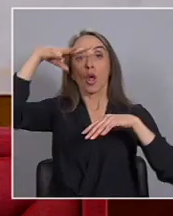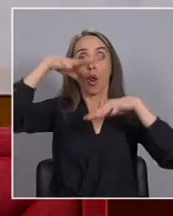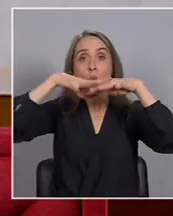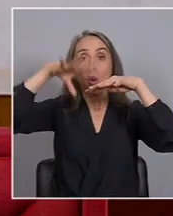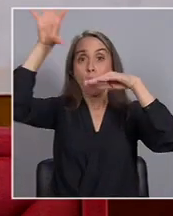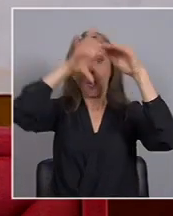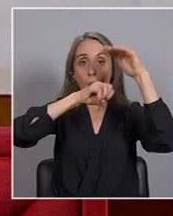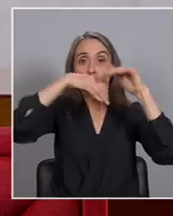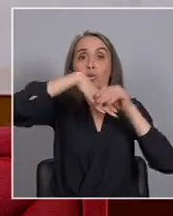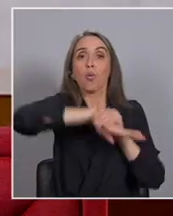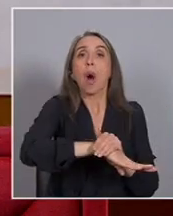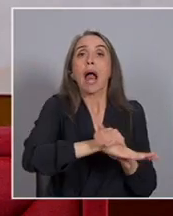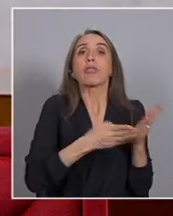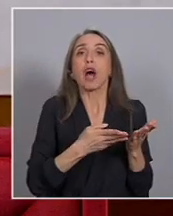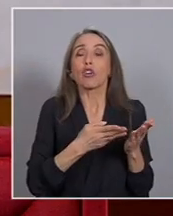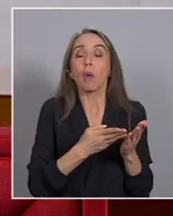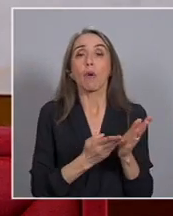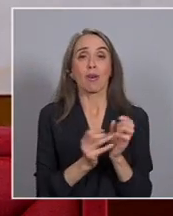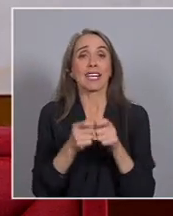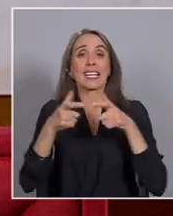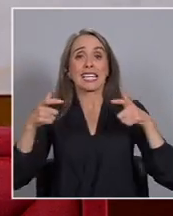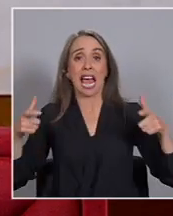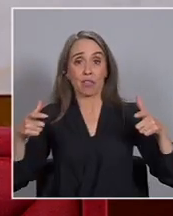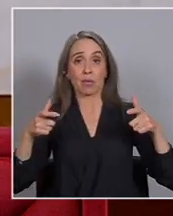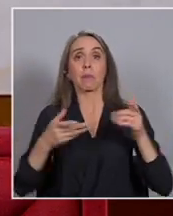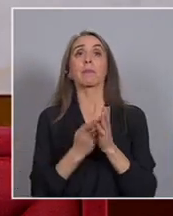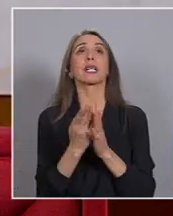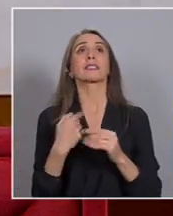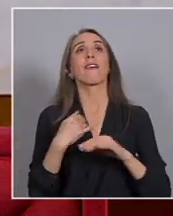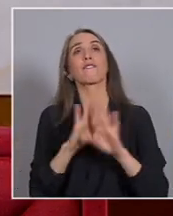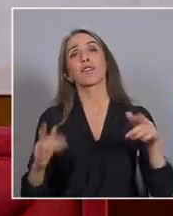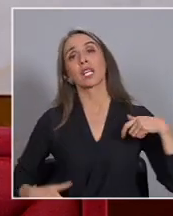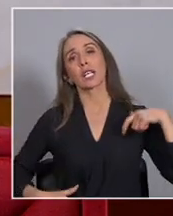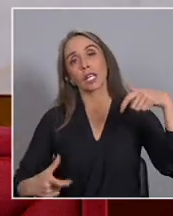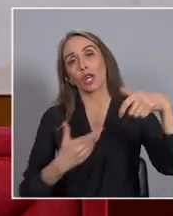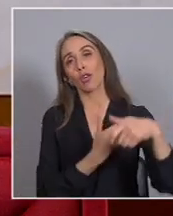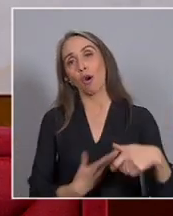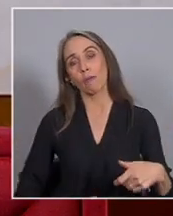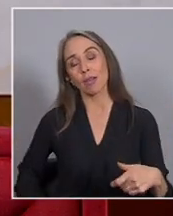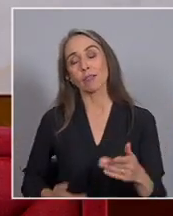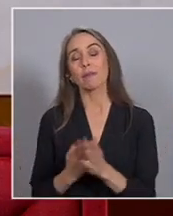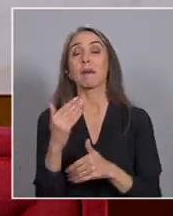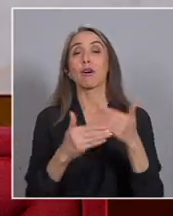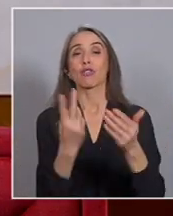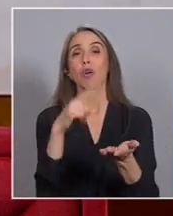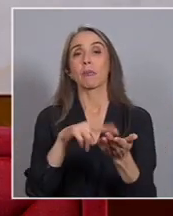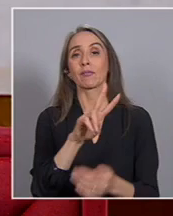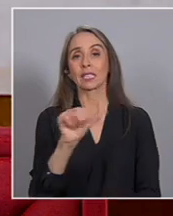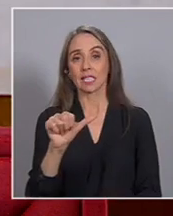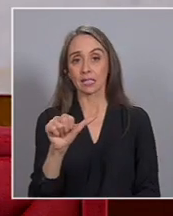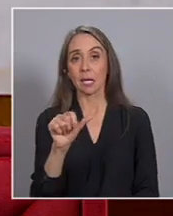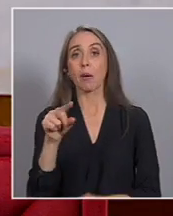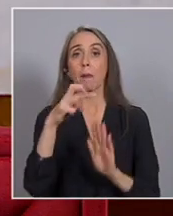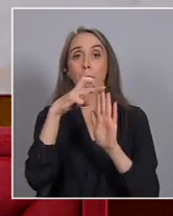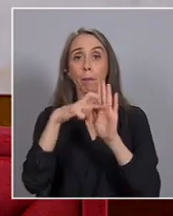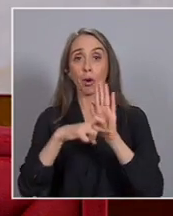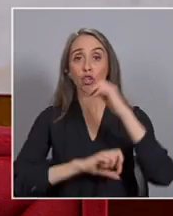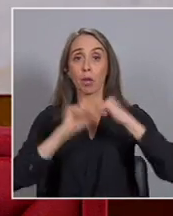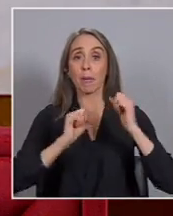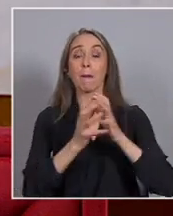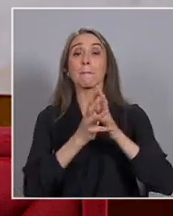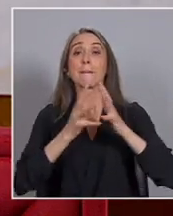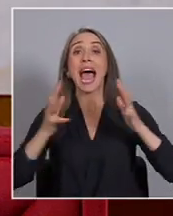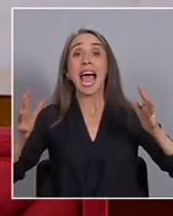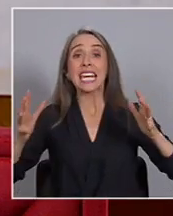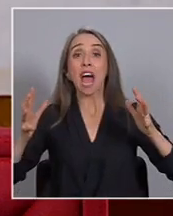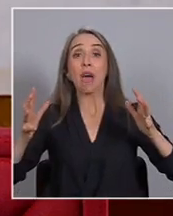escala, que comenzarán su operación cuando ya hayamos dejado el gobierno, el 2026. Va a ser el proyecto más grande de América